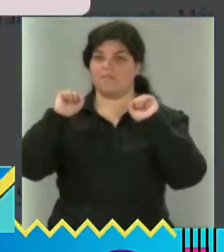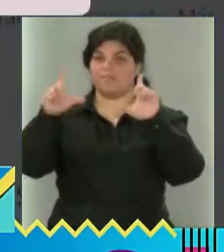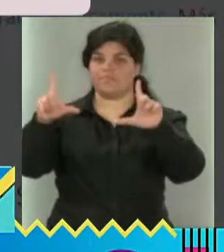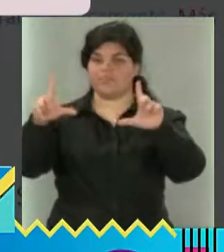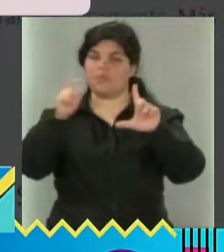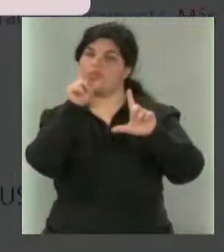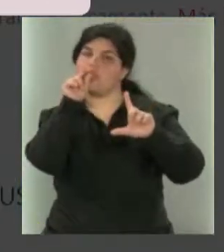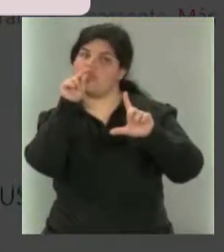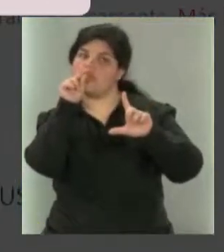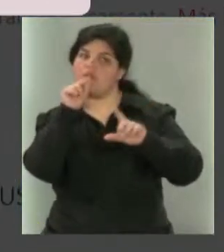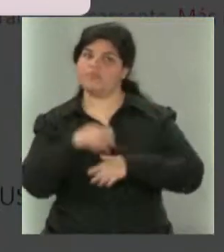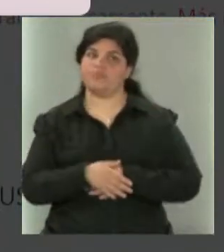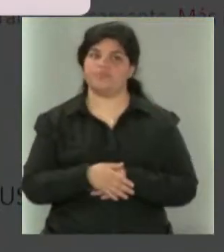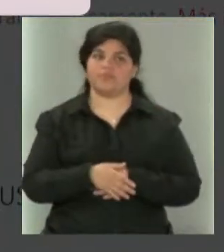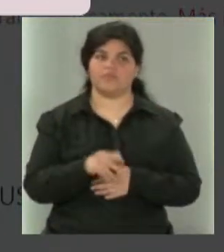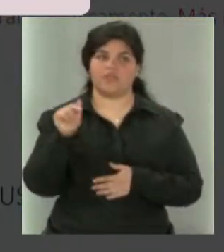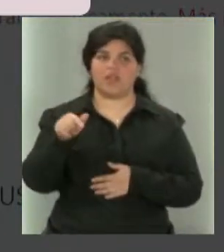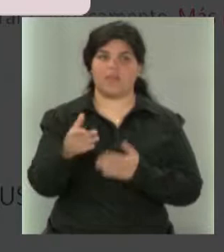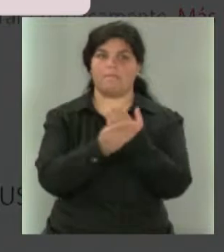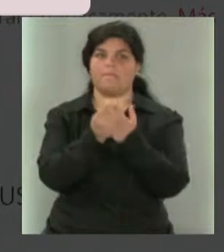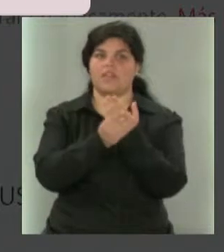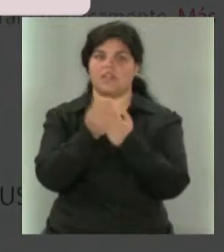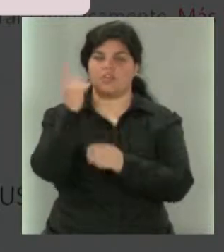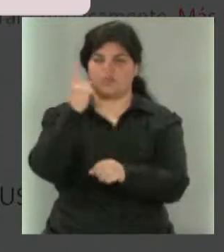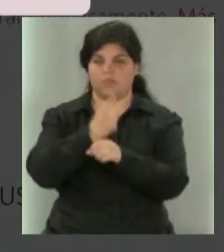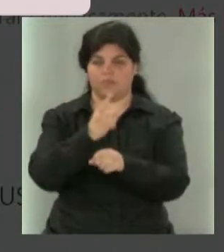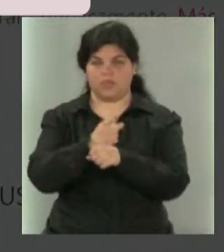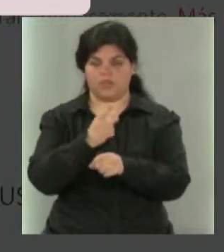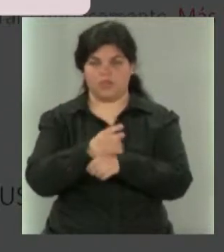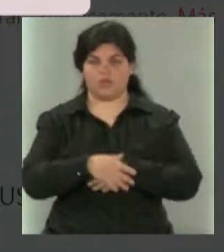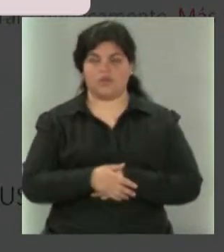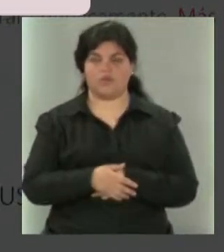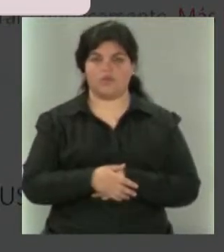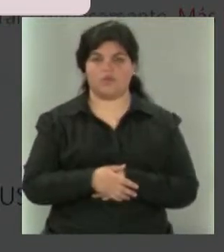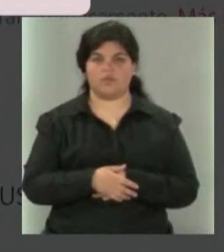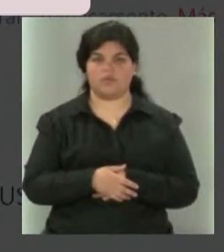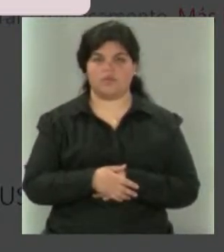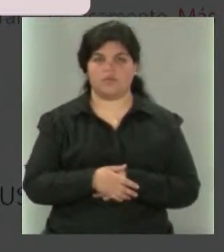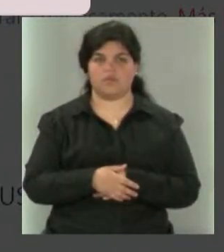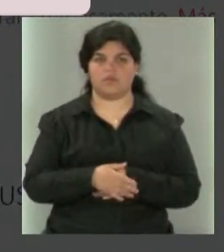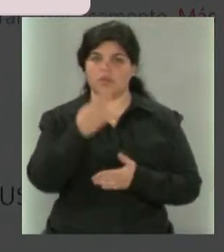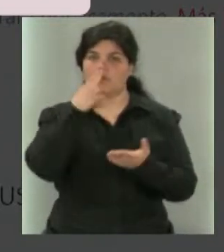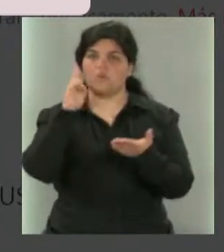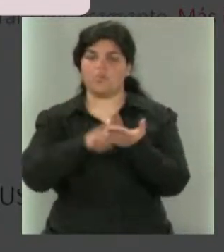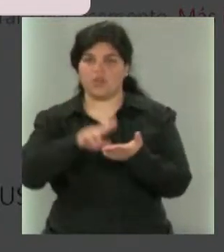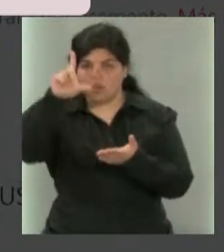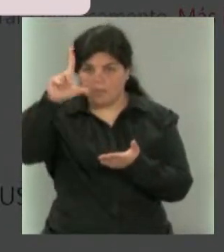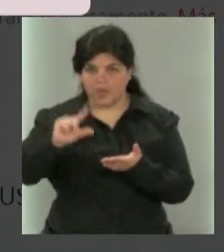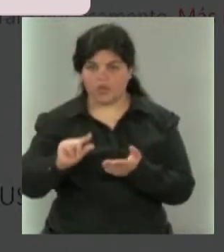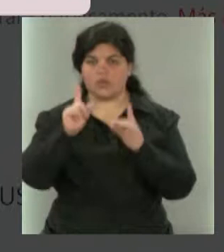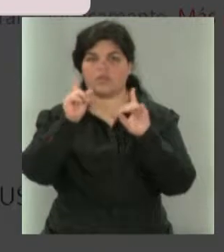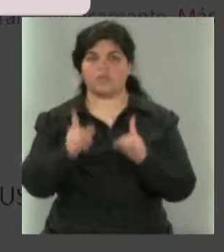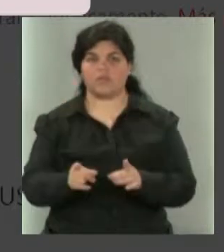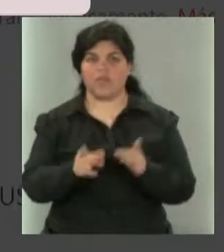vos empieces a decirlo. El tuit dedicado al ministro. Primer pedido, que es el descenso de la presión impositiva y un poco